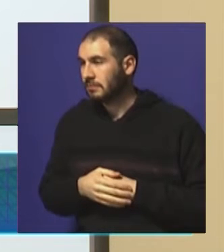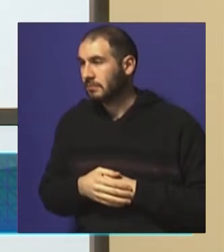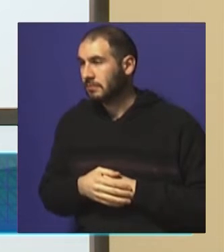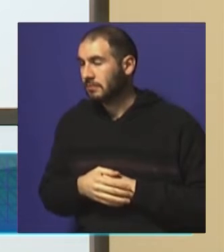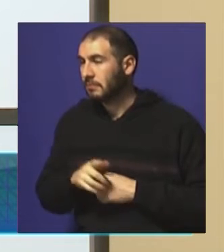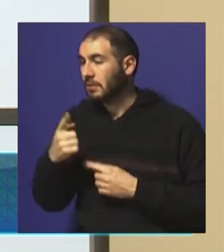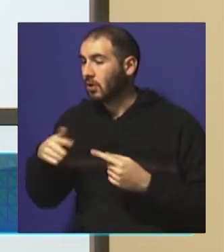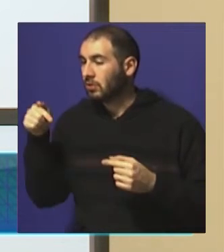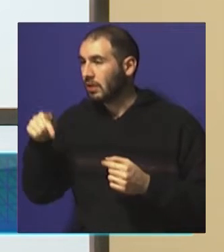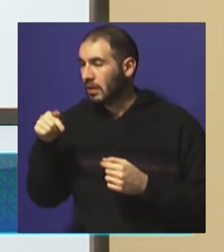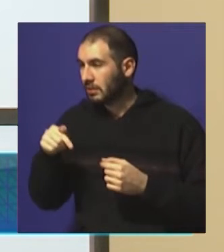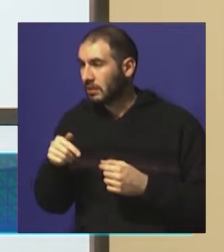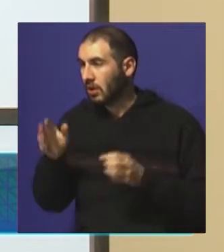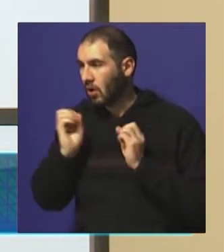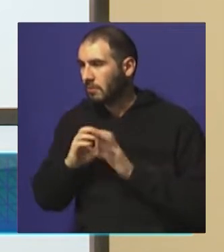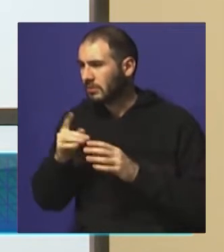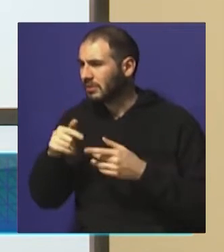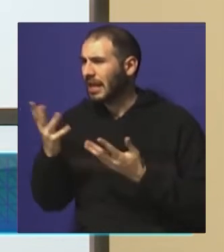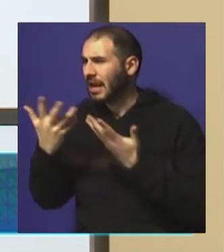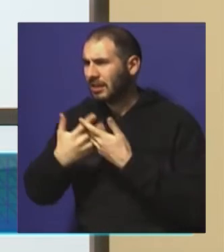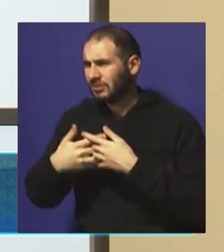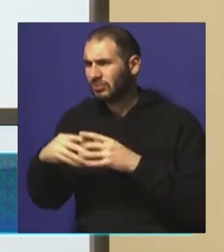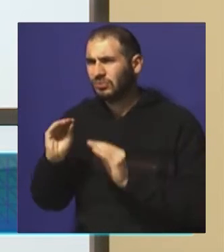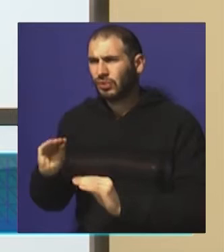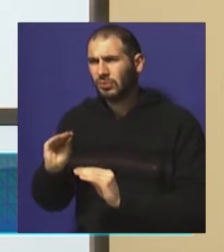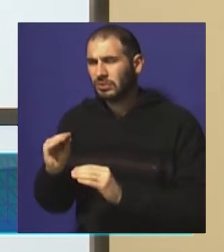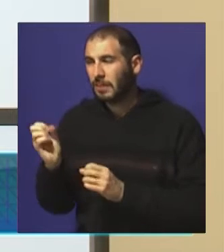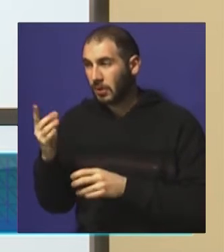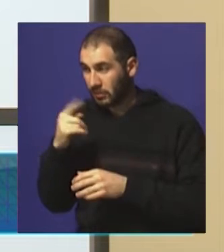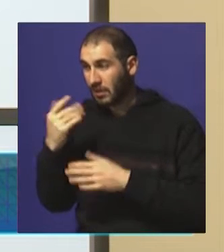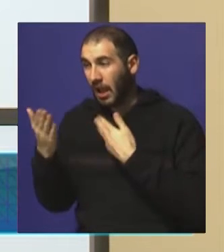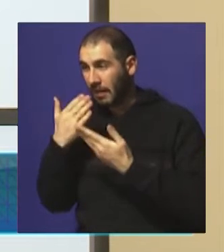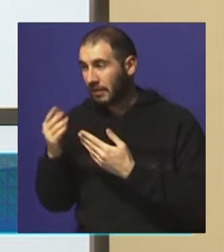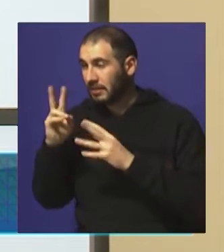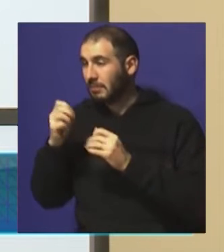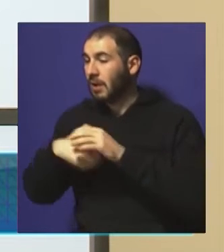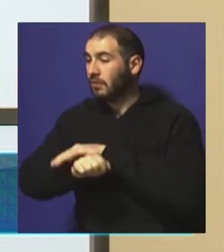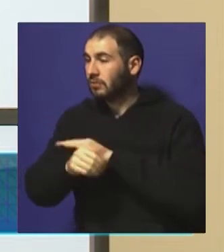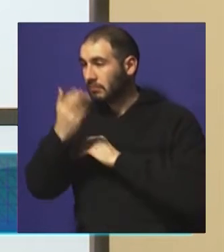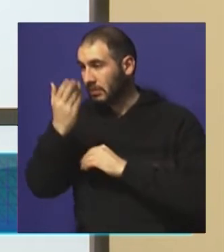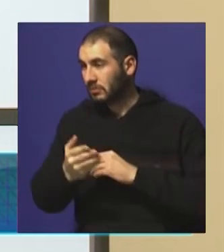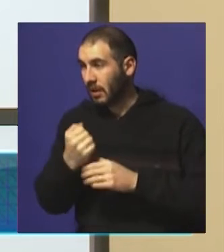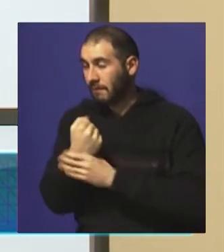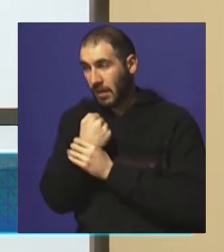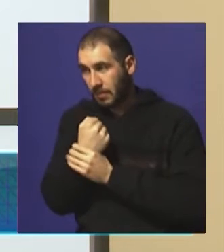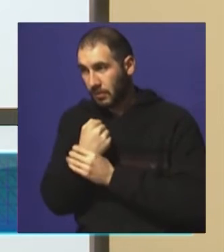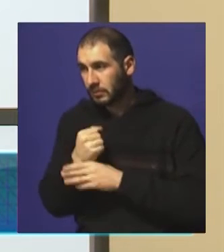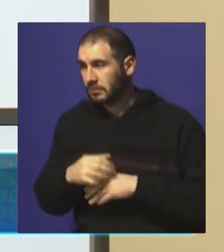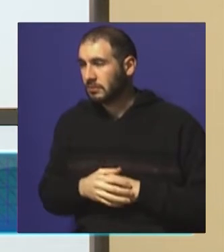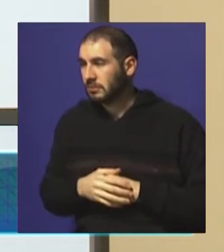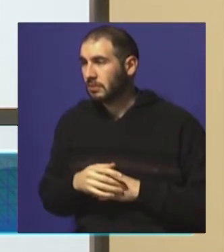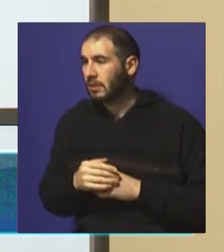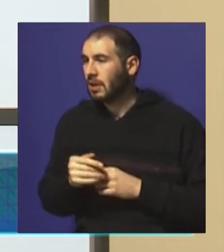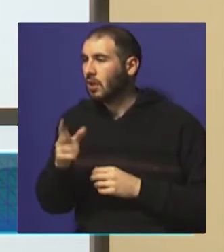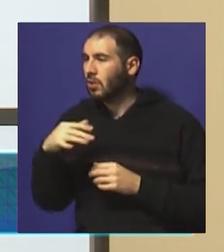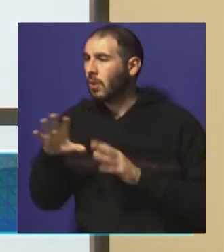fue una de las cosas que empezó a enturbiar la relación, porque nosotros estamos hablando de futbolistas mega estrellas, ¿sí?, en las